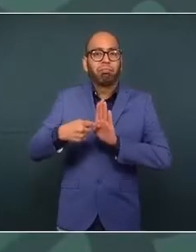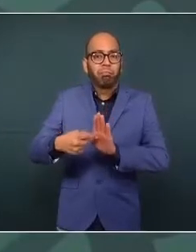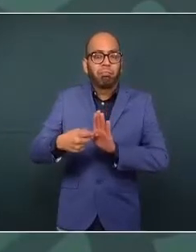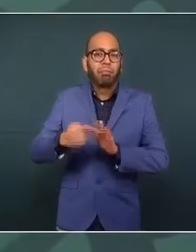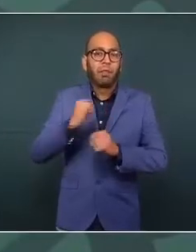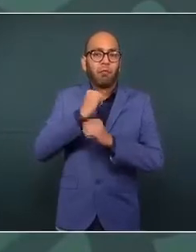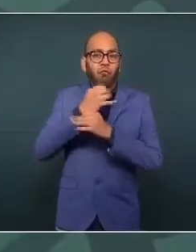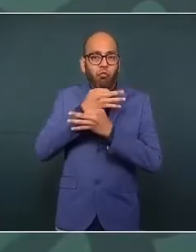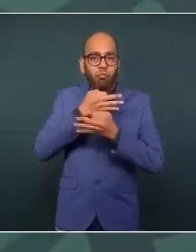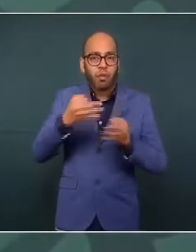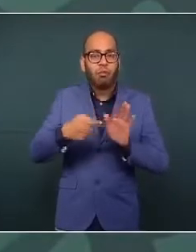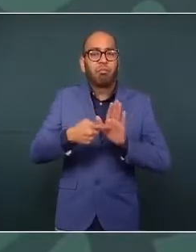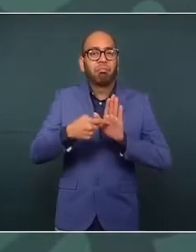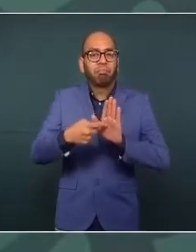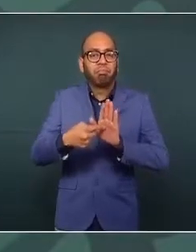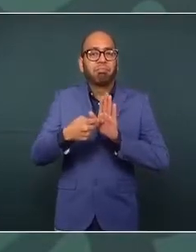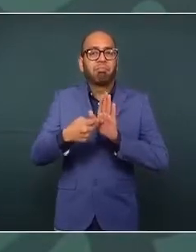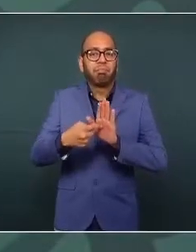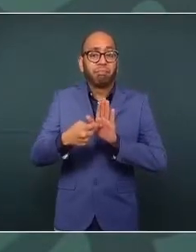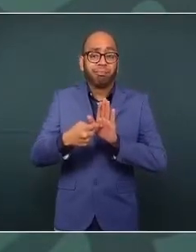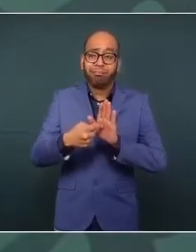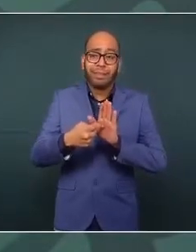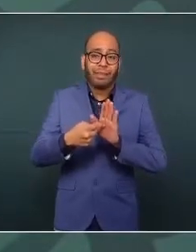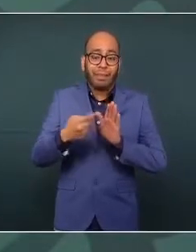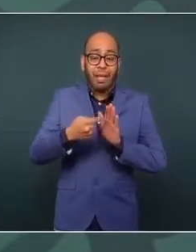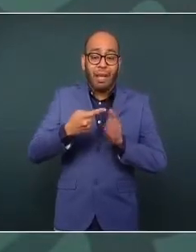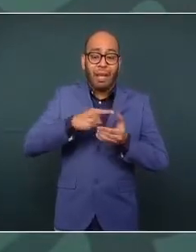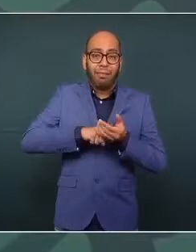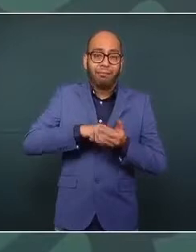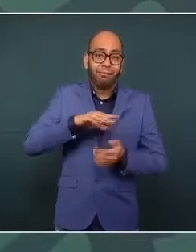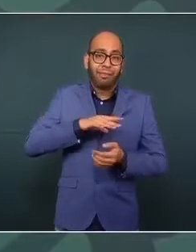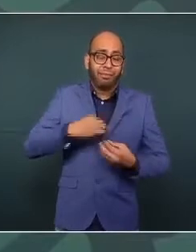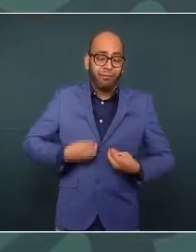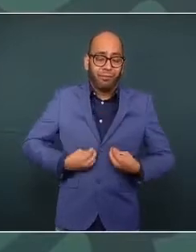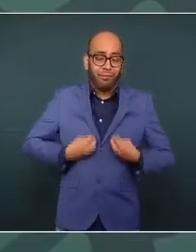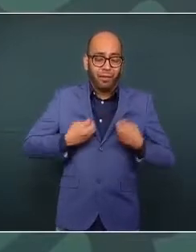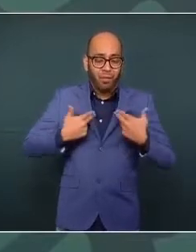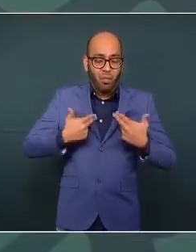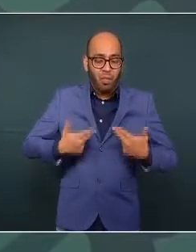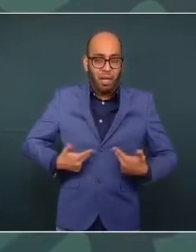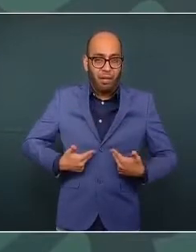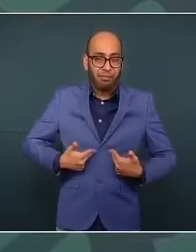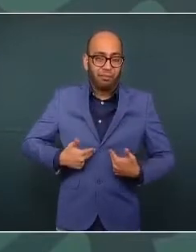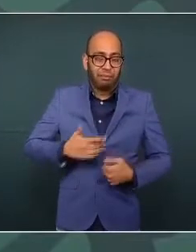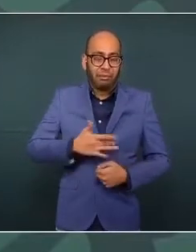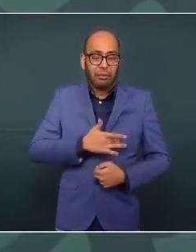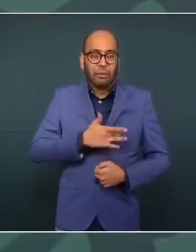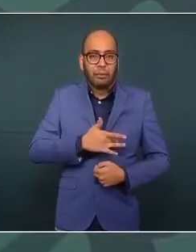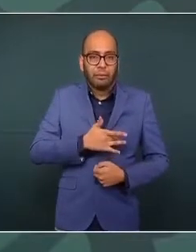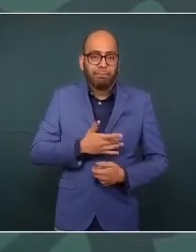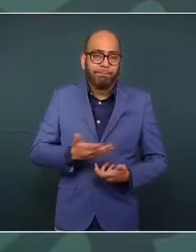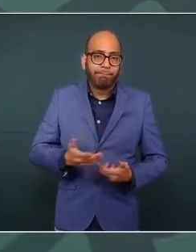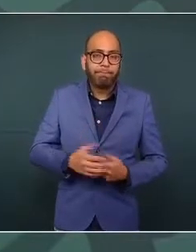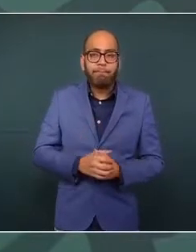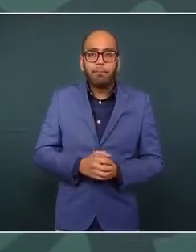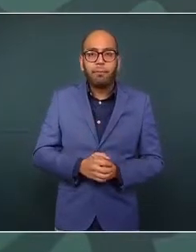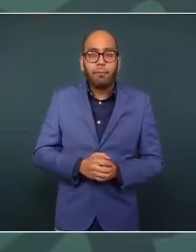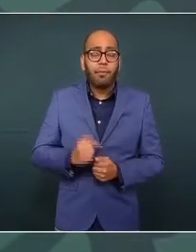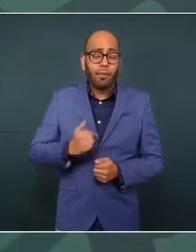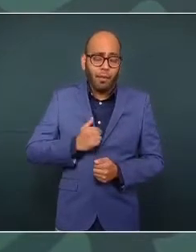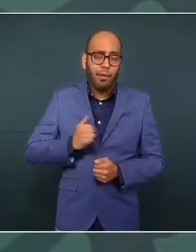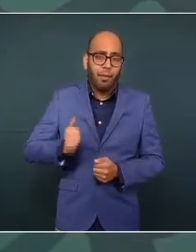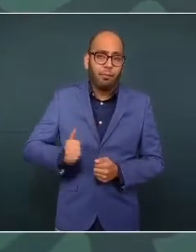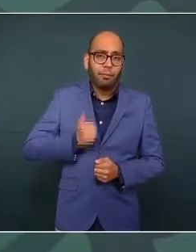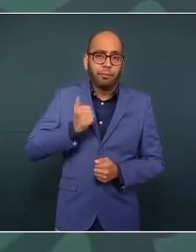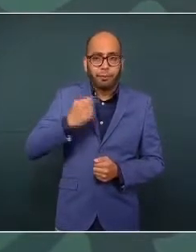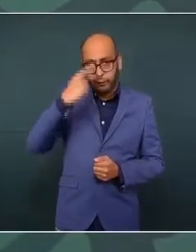datos. Se trata de vidas humanas y de mucho dolor. Entonces, aprovechar